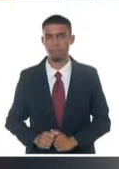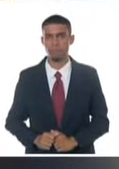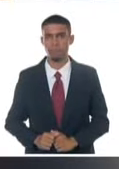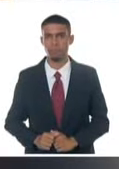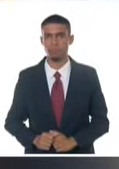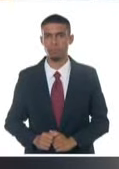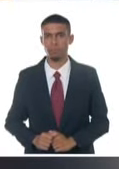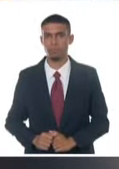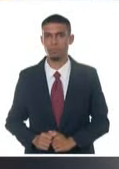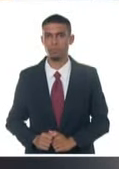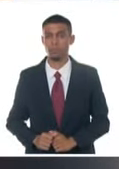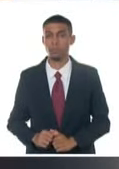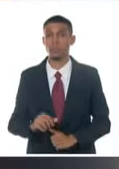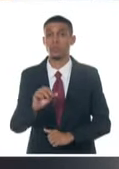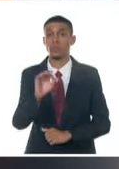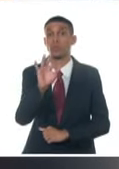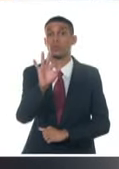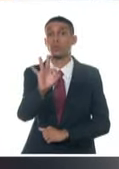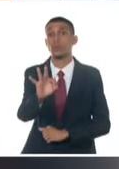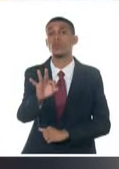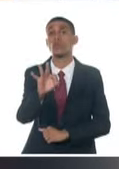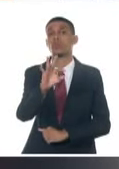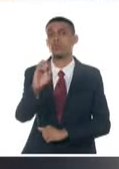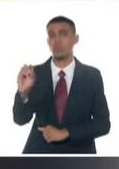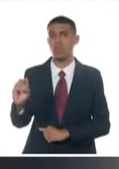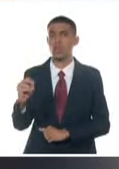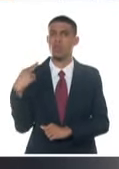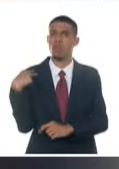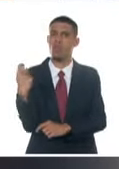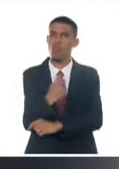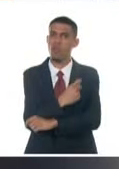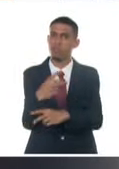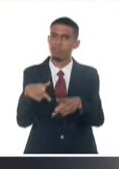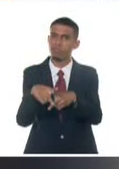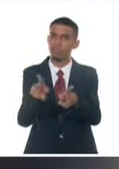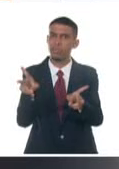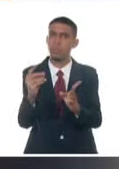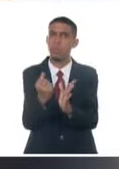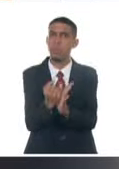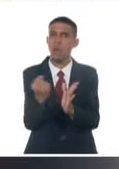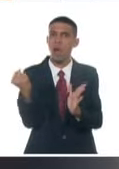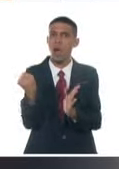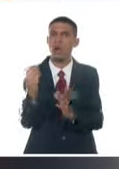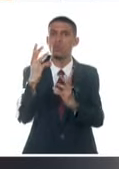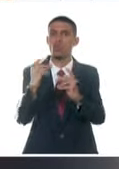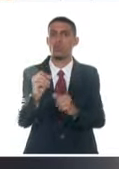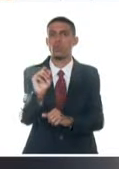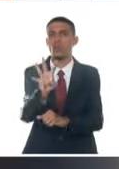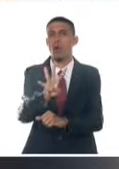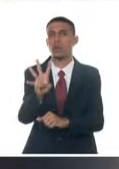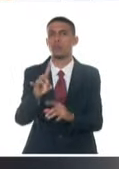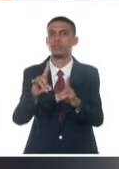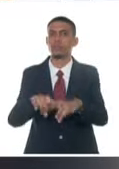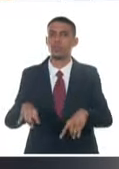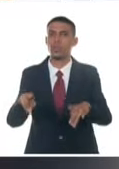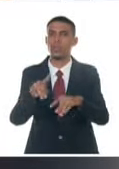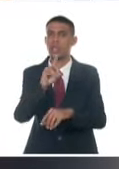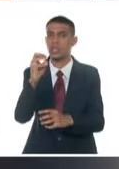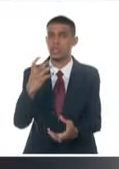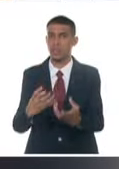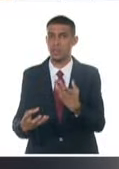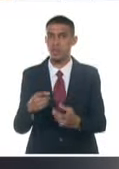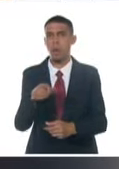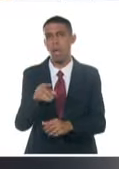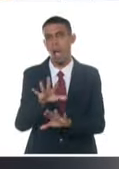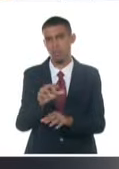Y más de 800 nuevos profesionales egresaron hoy de la graduación número 44 de la Universidad de Cienfuegos Carlos Rafael